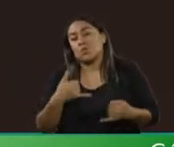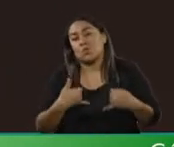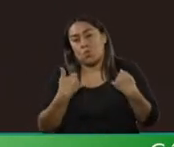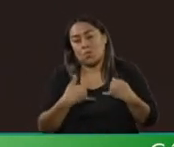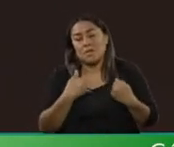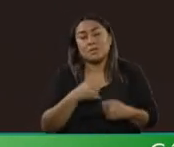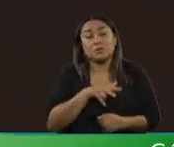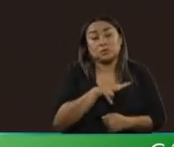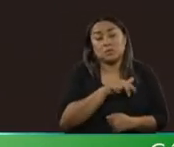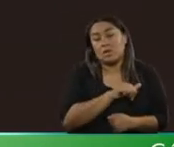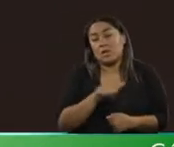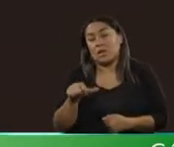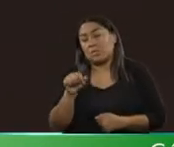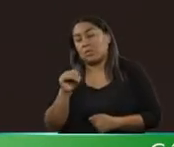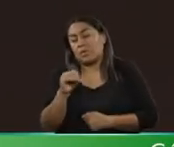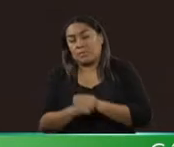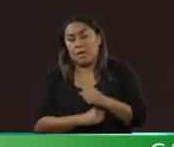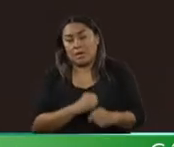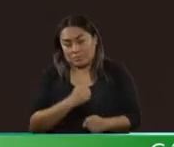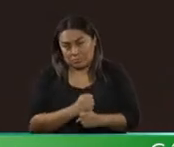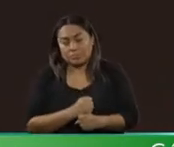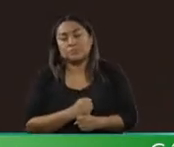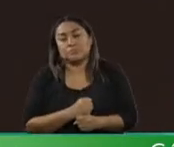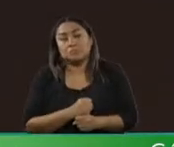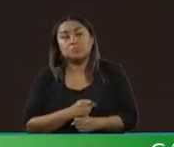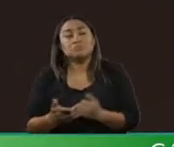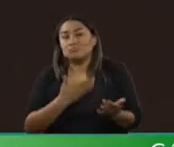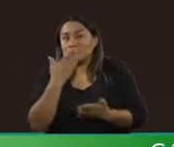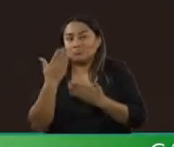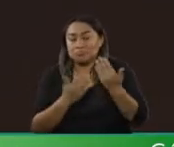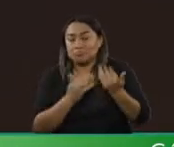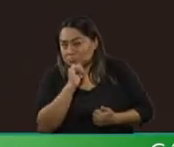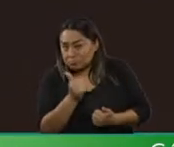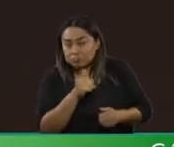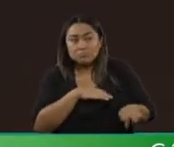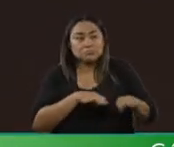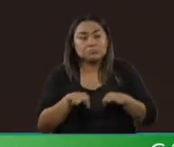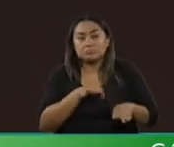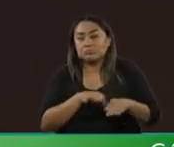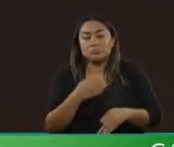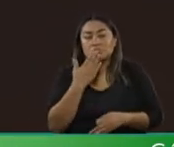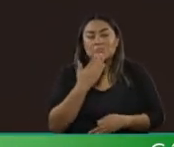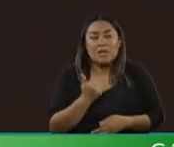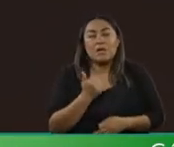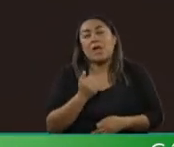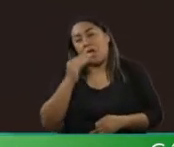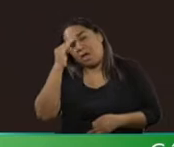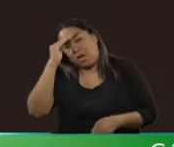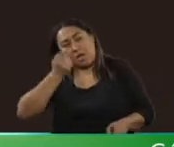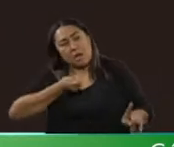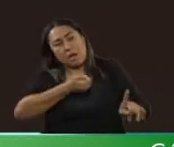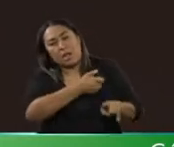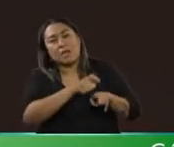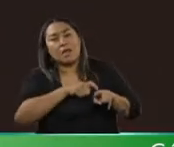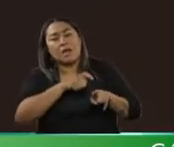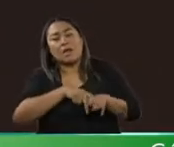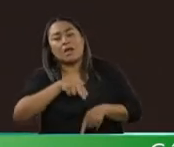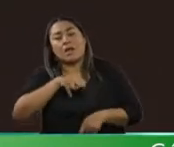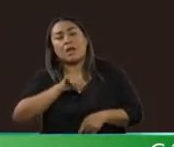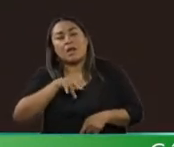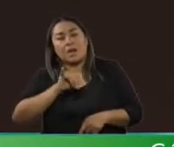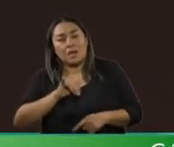entre 18 y 29 años de edad que no estudian ni trabajan, mal llamados ninis. En